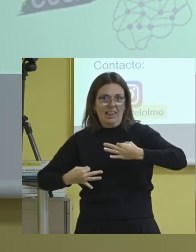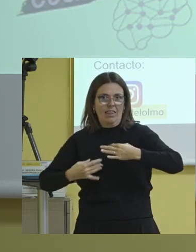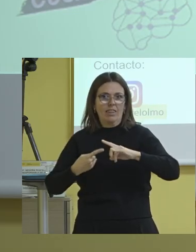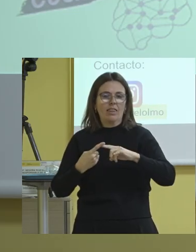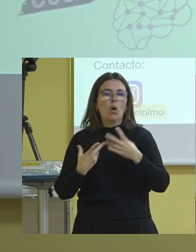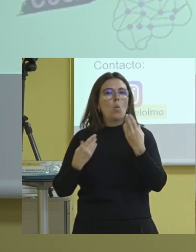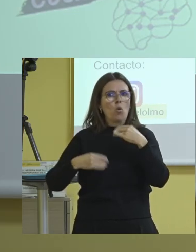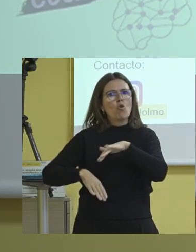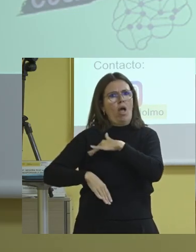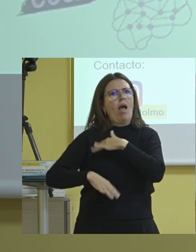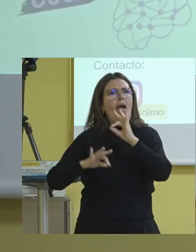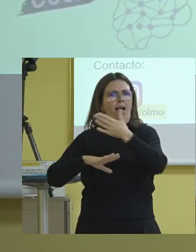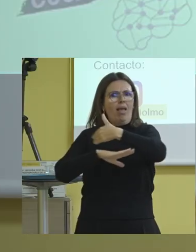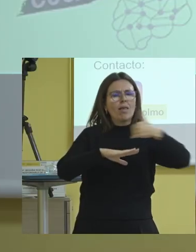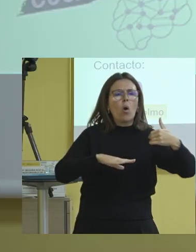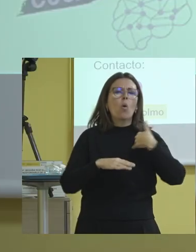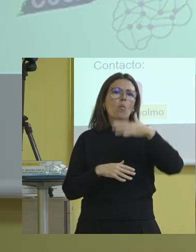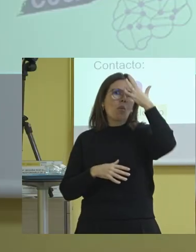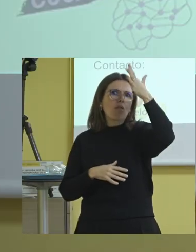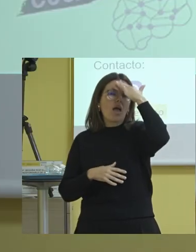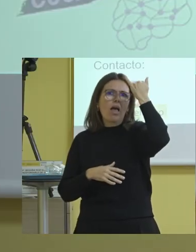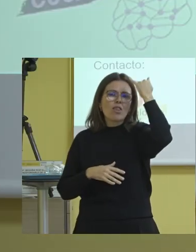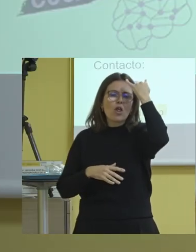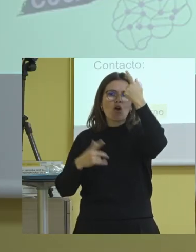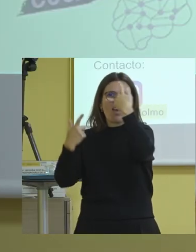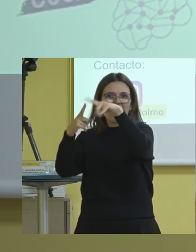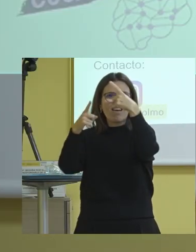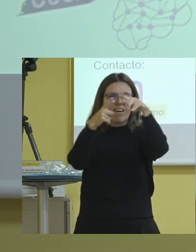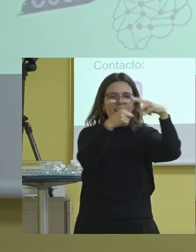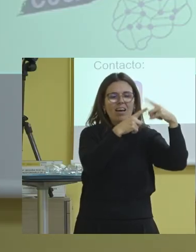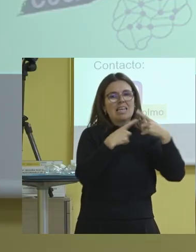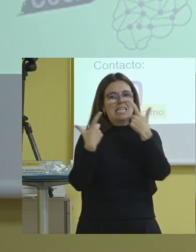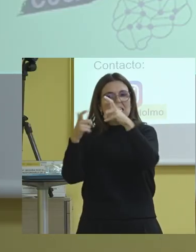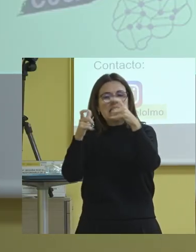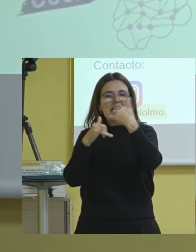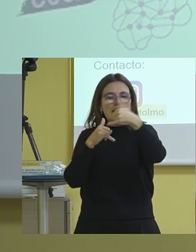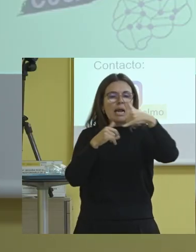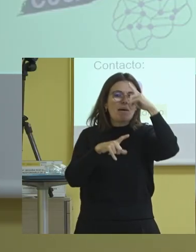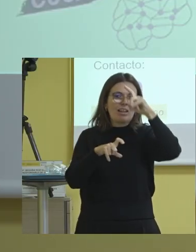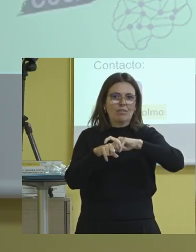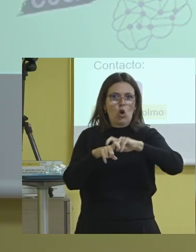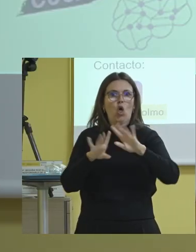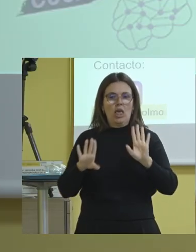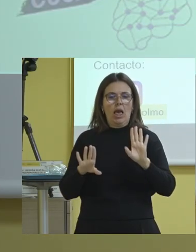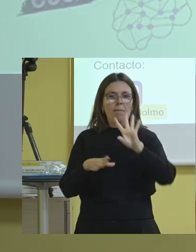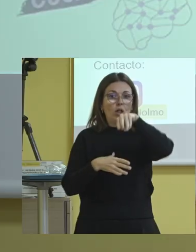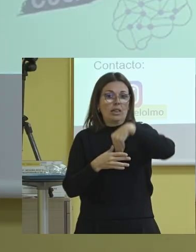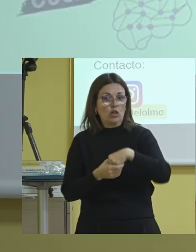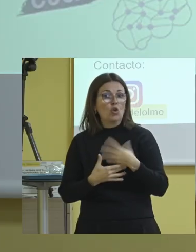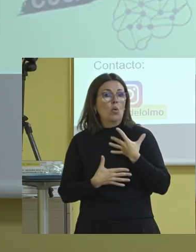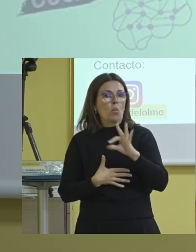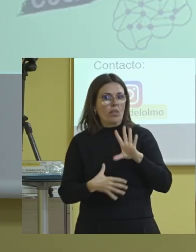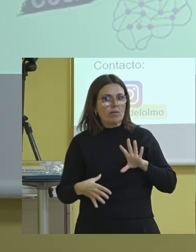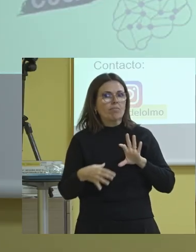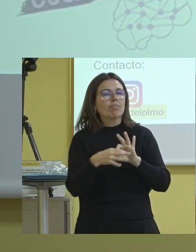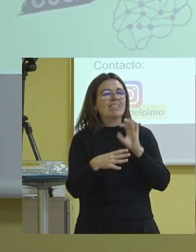mucho academicismo, hay muchas corrientes de ideología sesgada de cierta rama de la psicología en las cuales tienes cabida